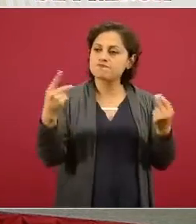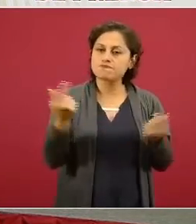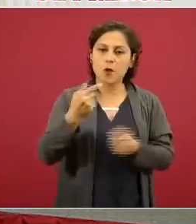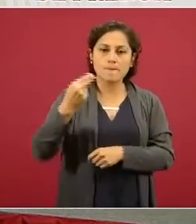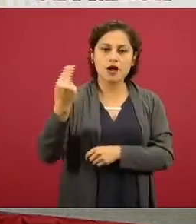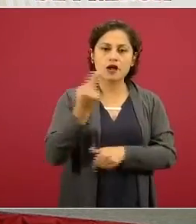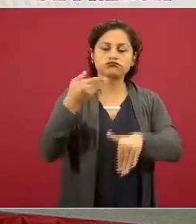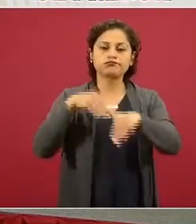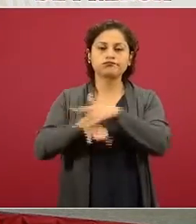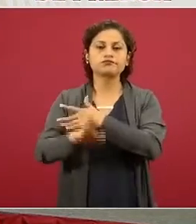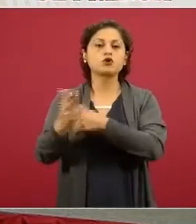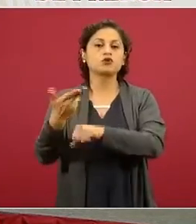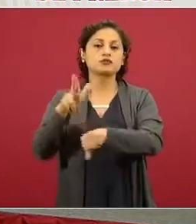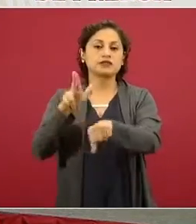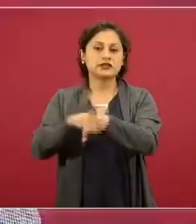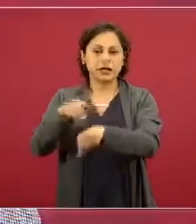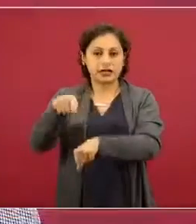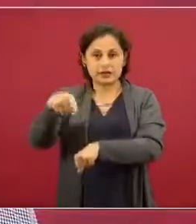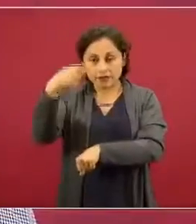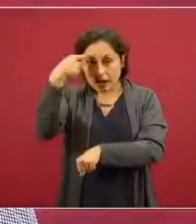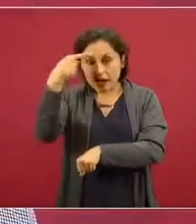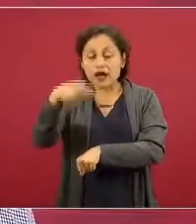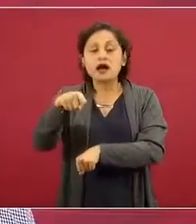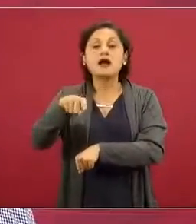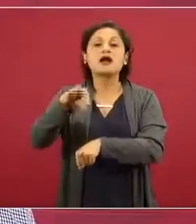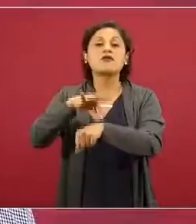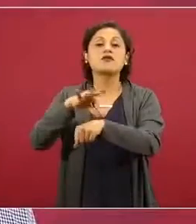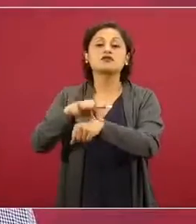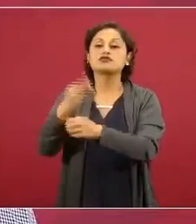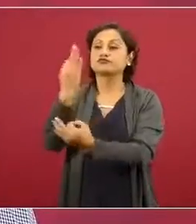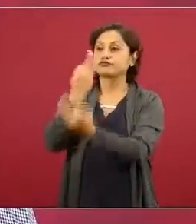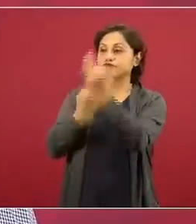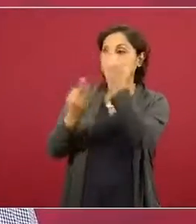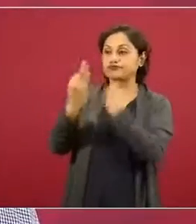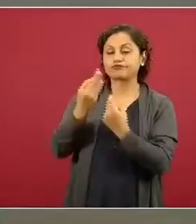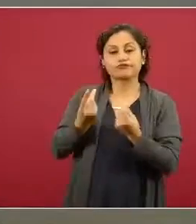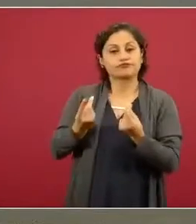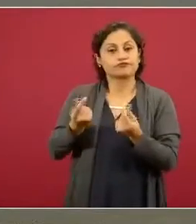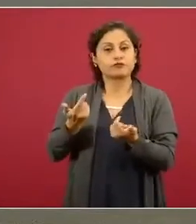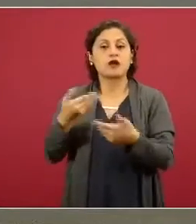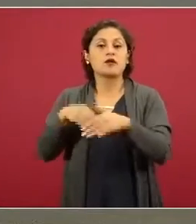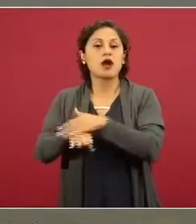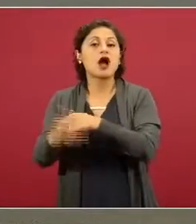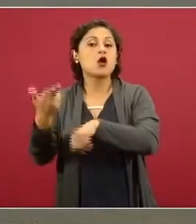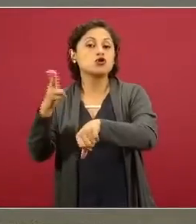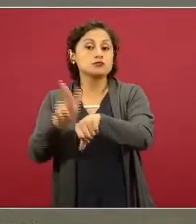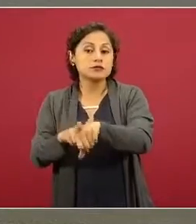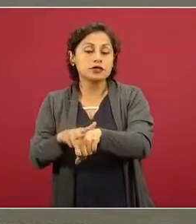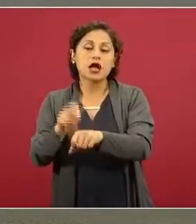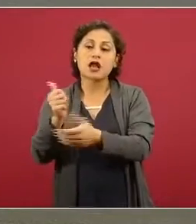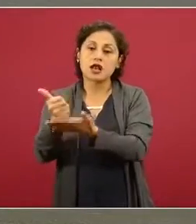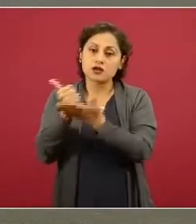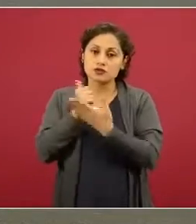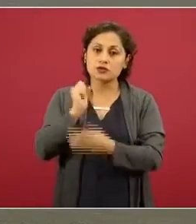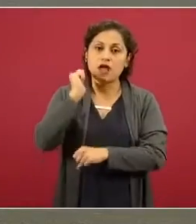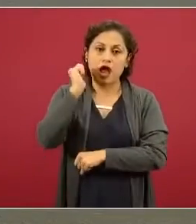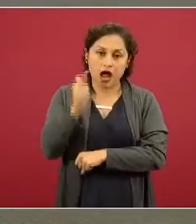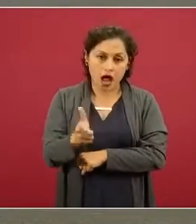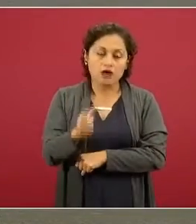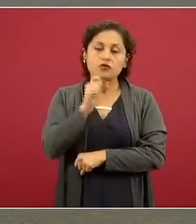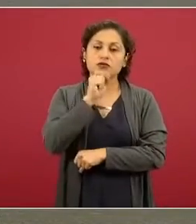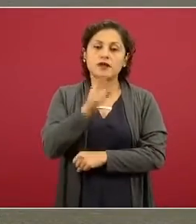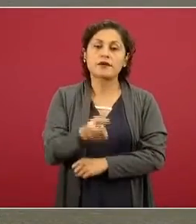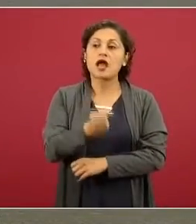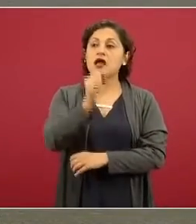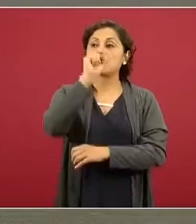de atención clínica para que sean evaluados y en caso de ser necesario que se hospitalicen. La hospitalización temprana, el uso de